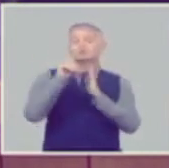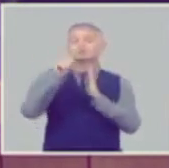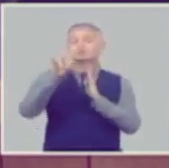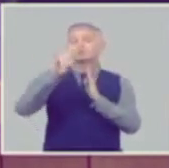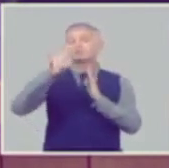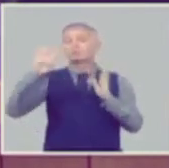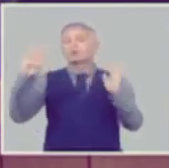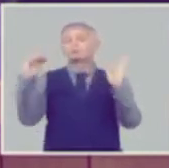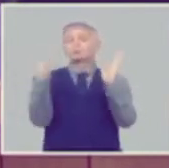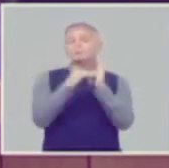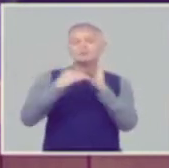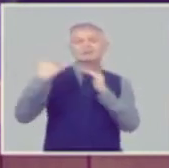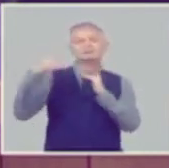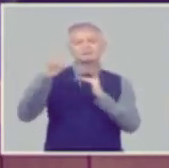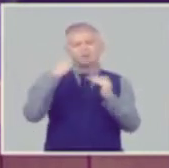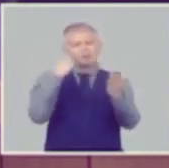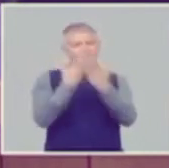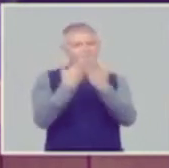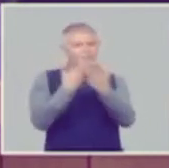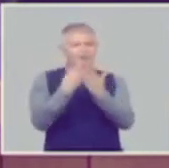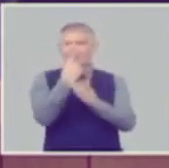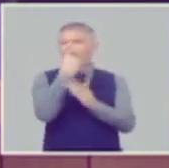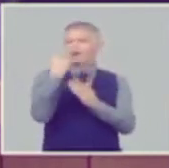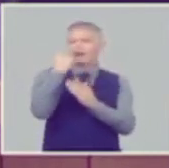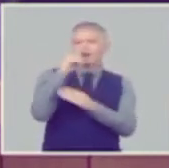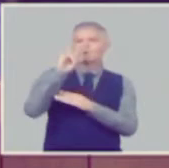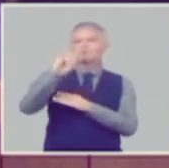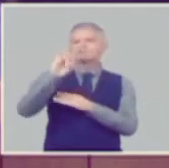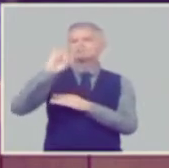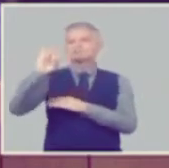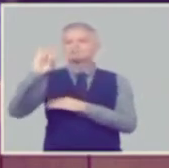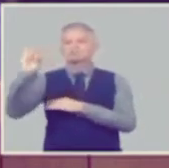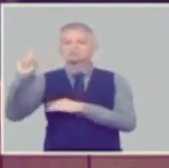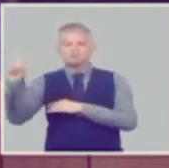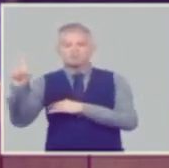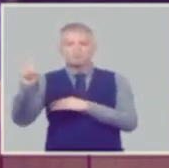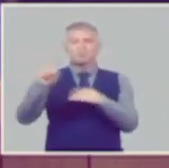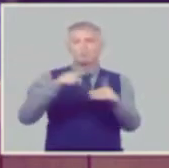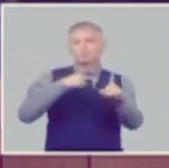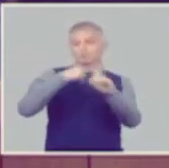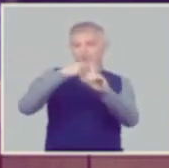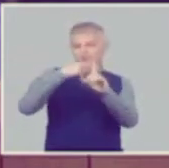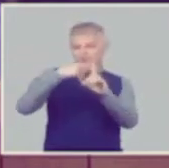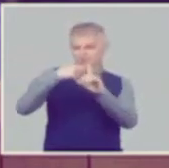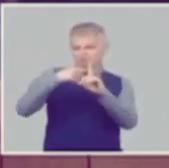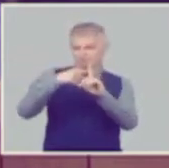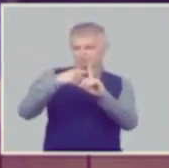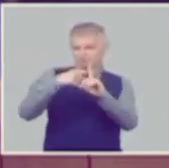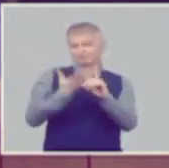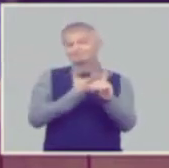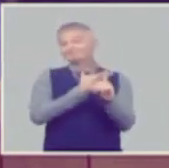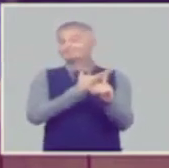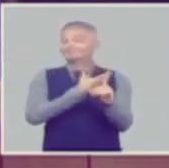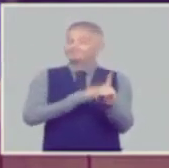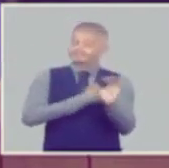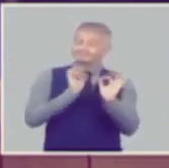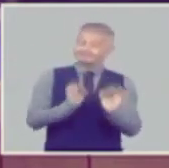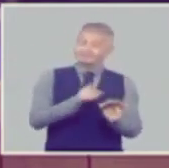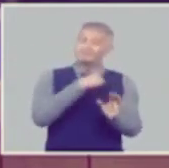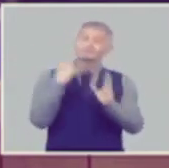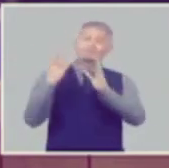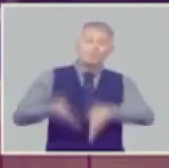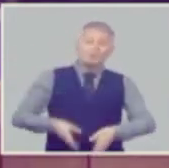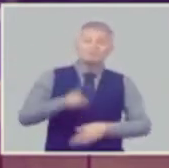1.294.052 muestras realizadas con 9.771 casos positivos, de los cuales lamentablemente han